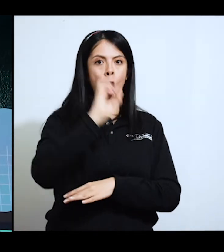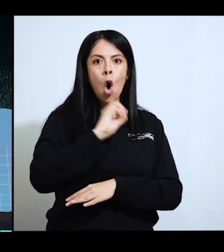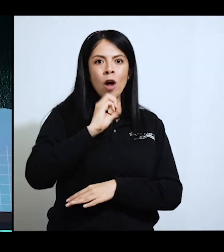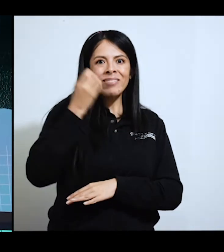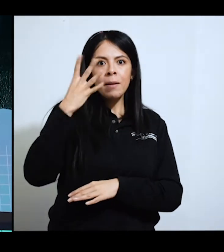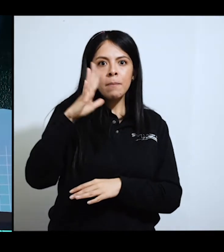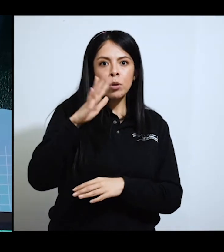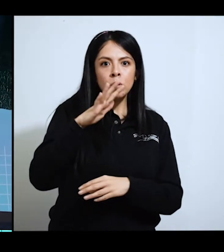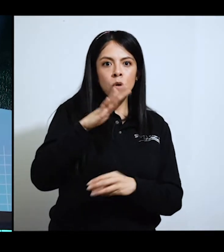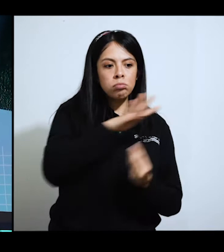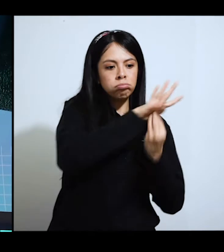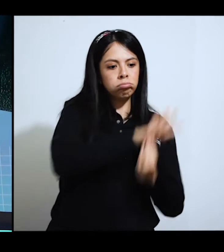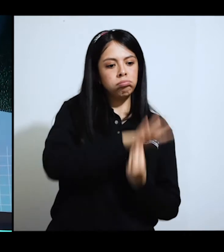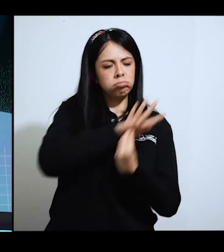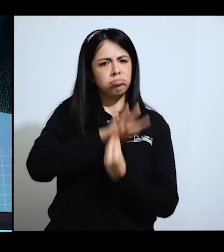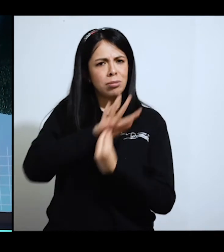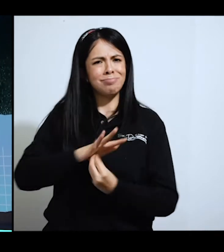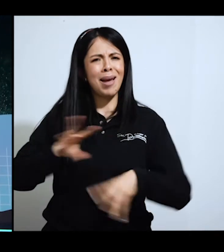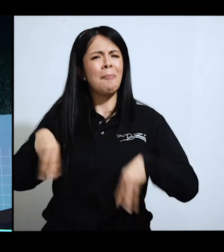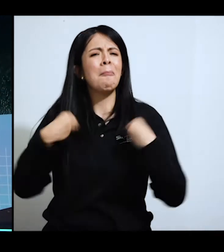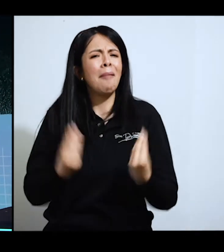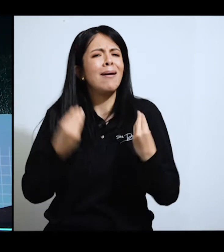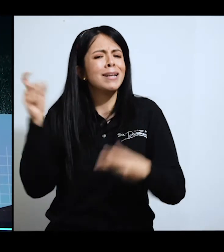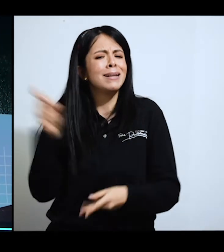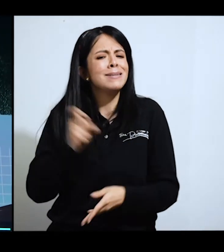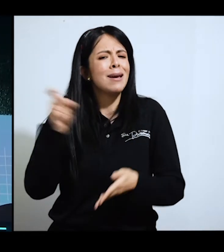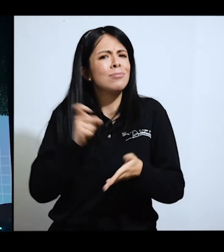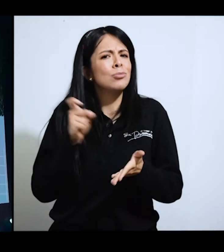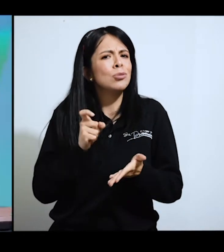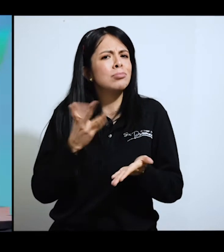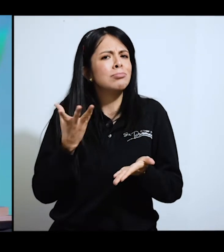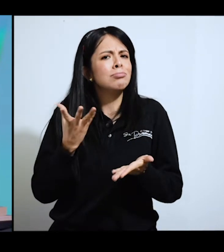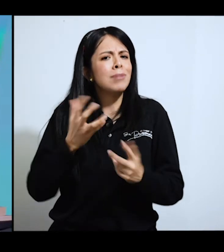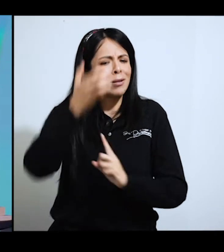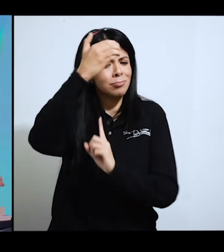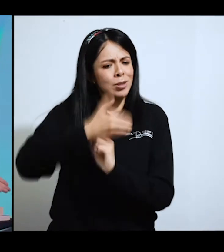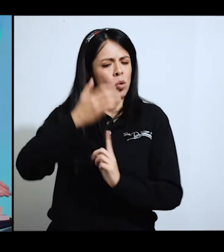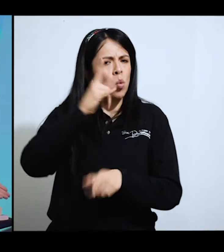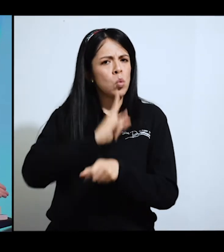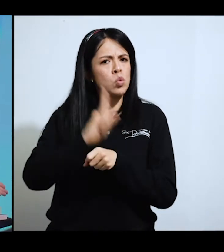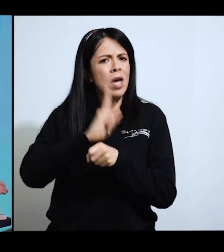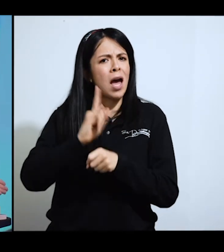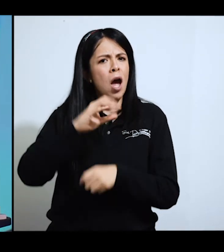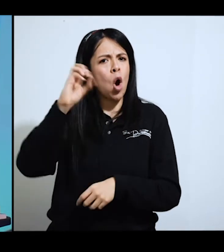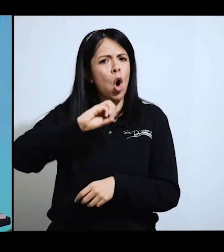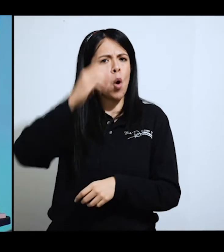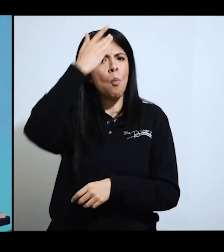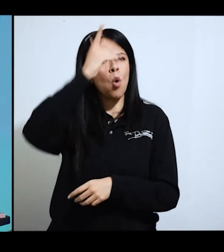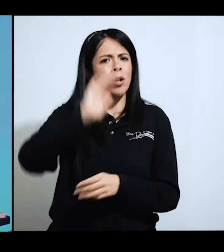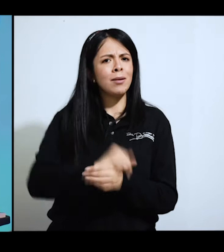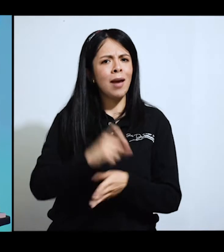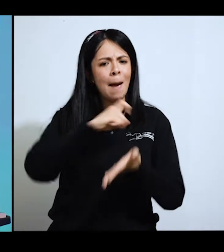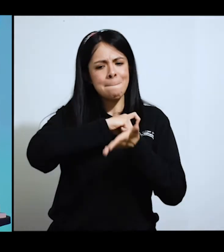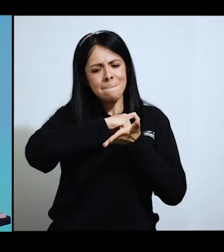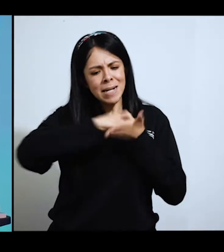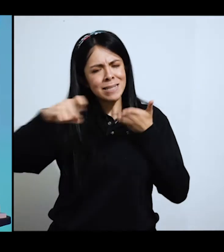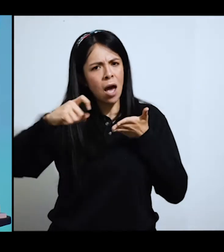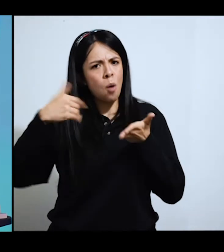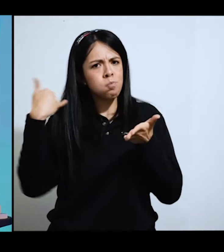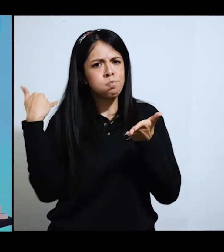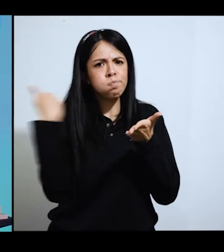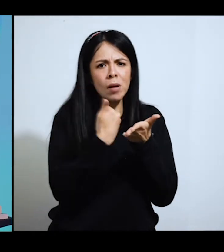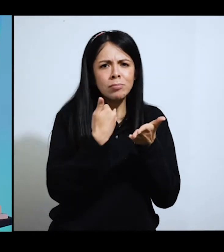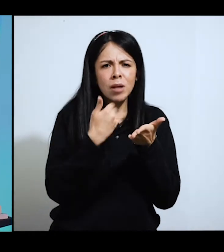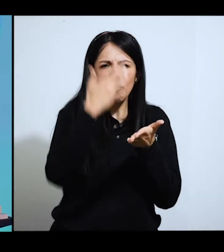oprimido por las tinieblas, ¿para qué hacer esto? ¿Y para qué está ese versículo en la Biblia o esos versículos en